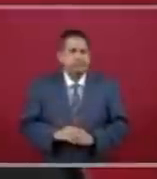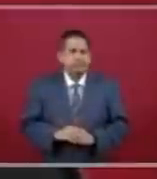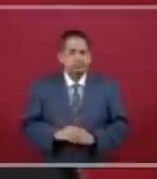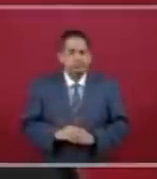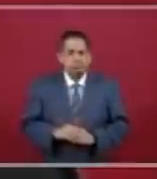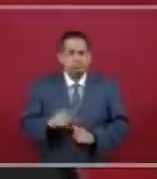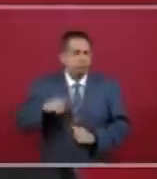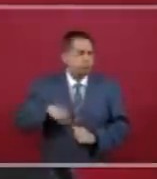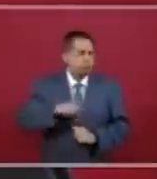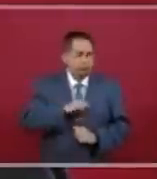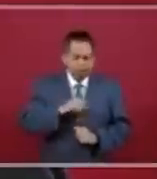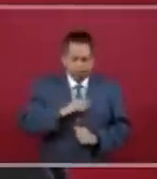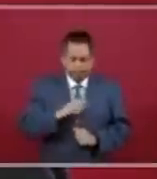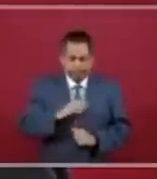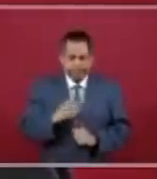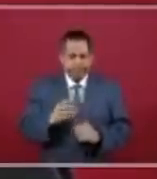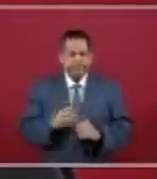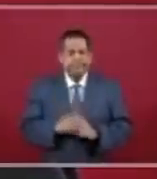Tenemos